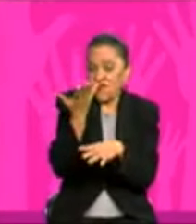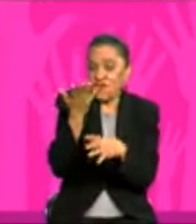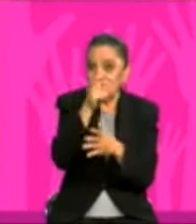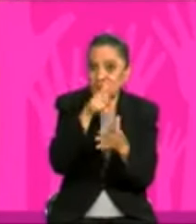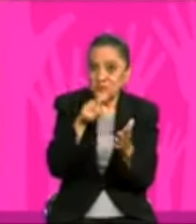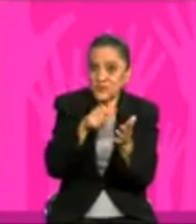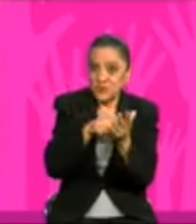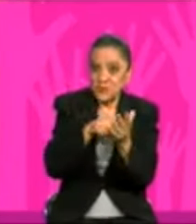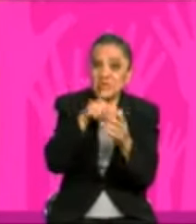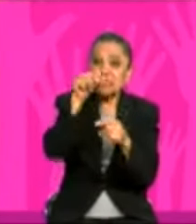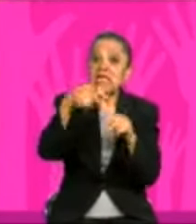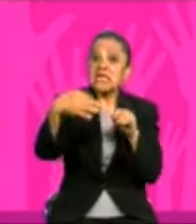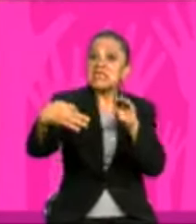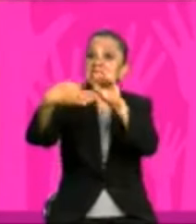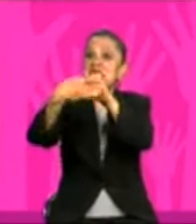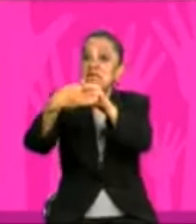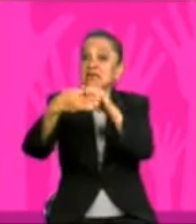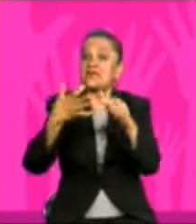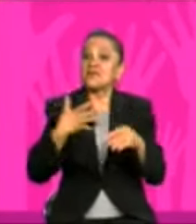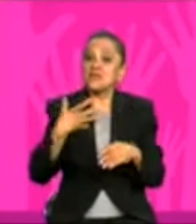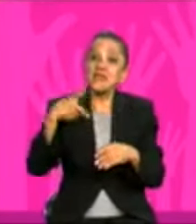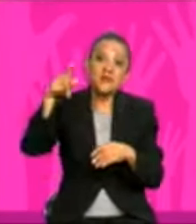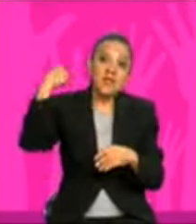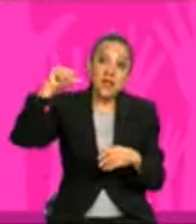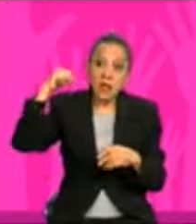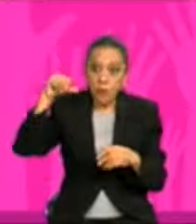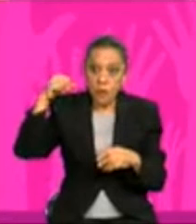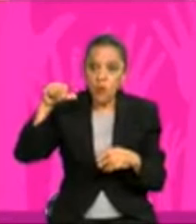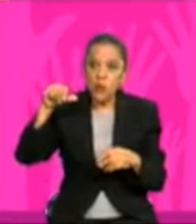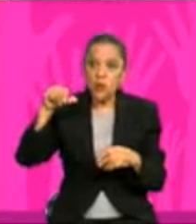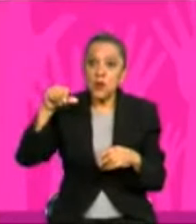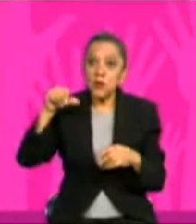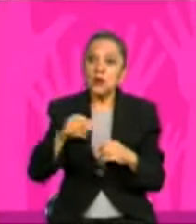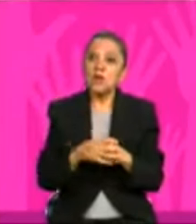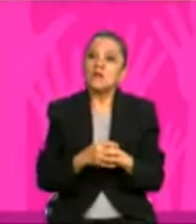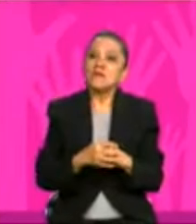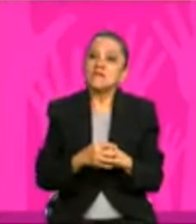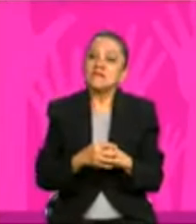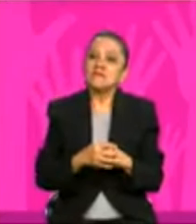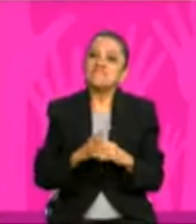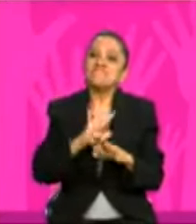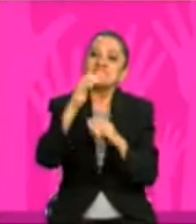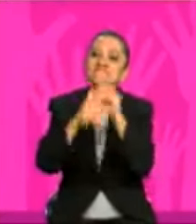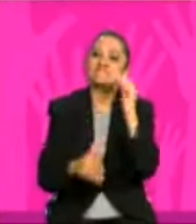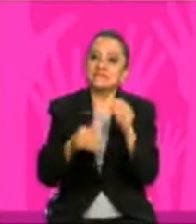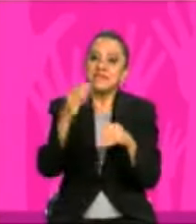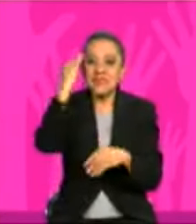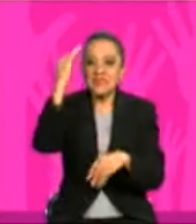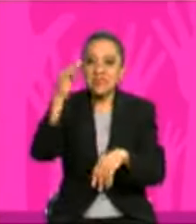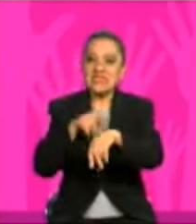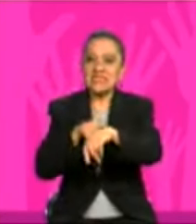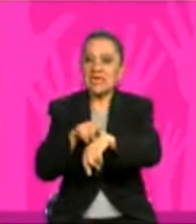la cercanía que tenemos a Acapulco, el puerto de Acapulco y el estado de... Gracias, candidata. Se agotó el tiempo de